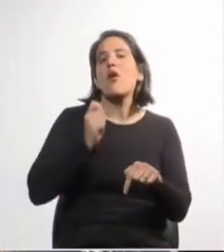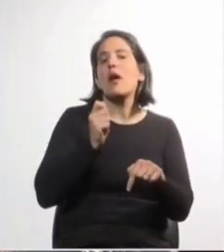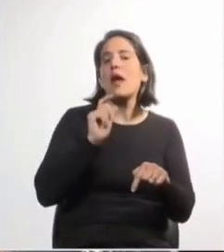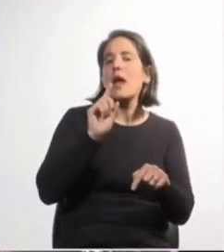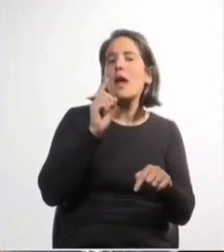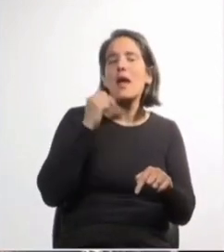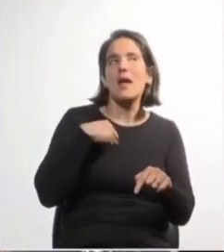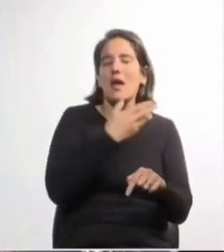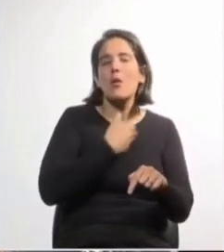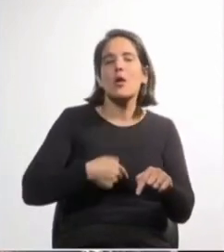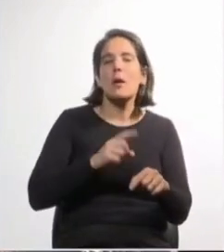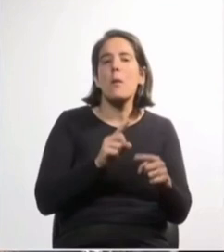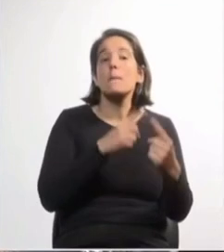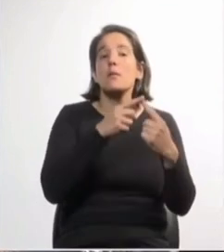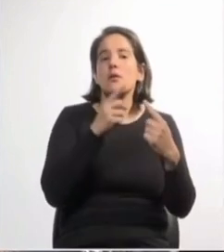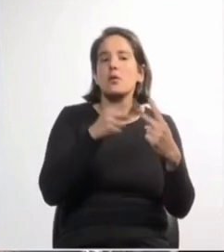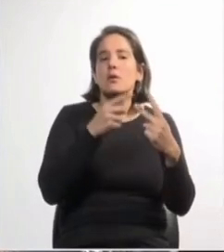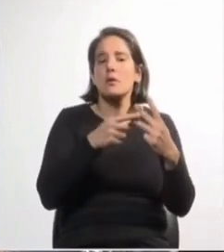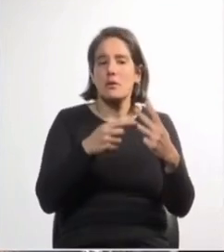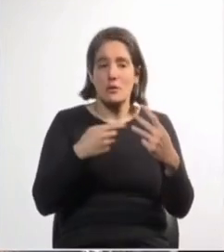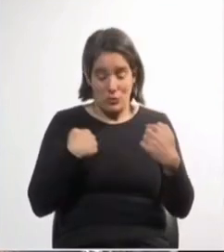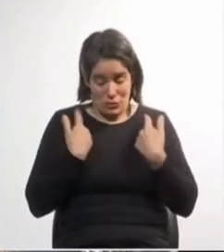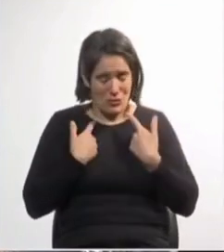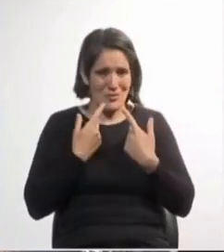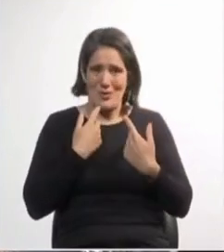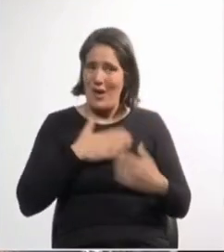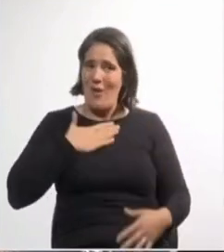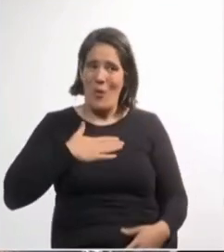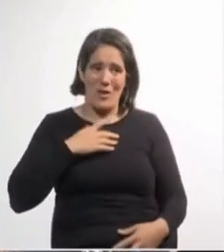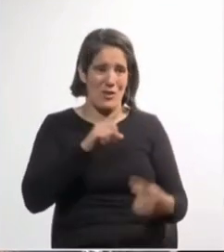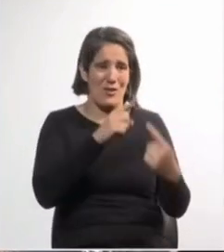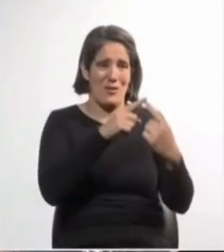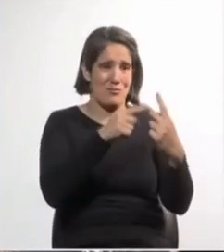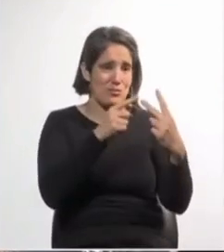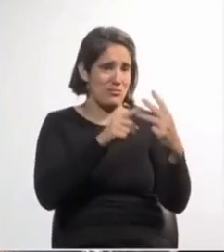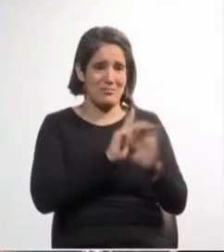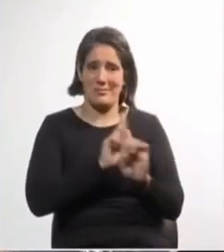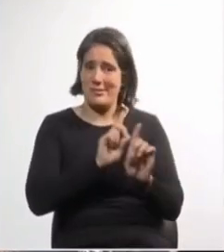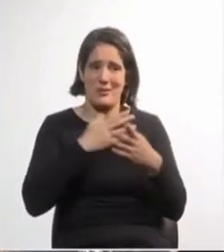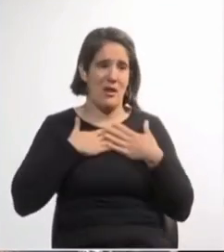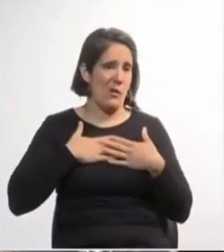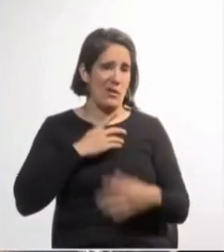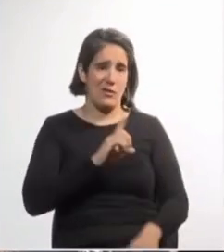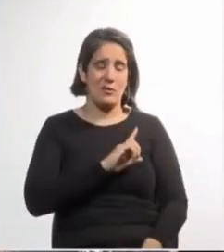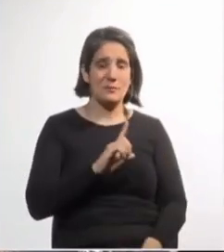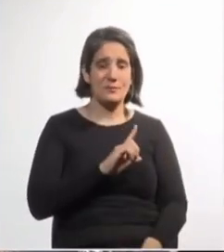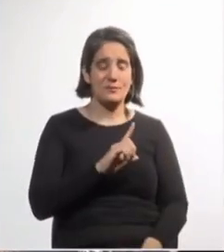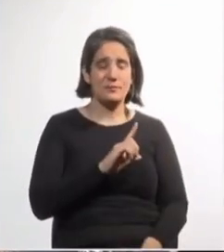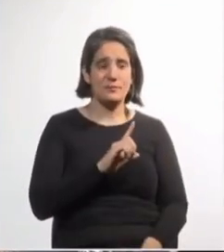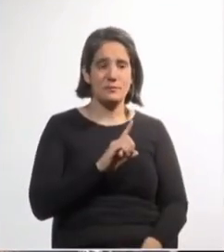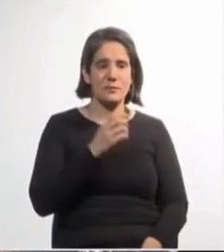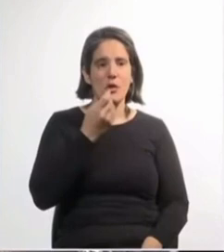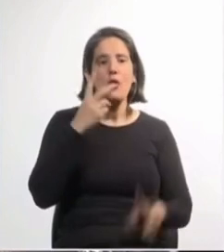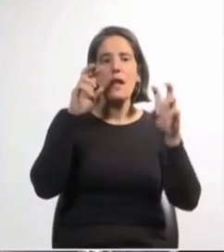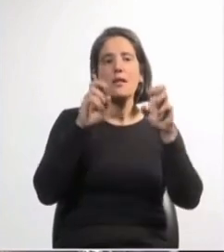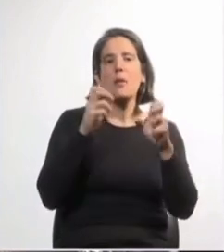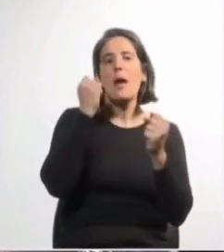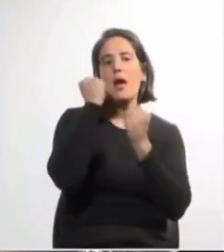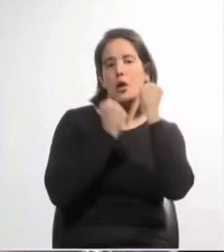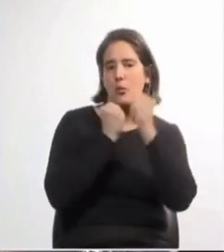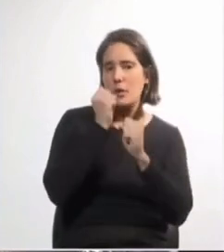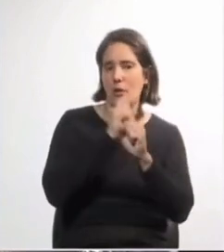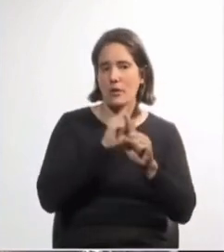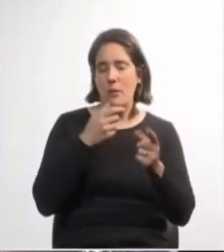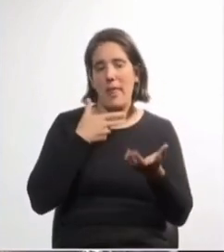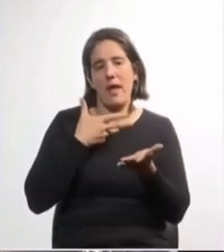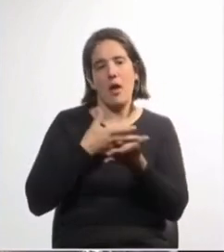priorizar. Discrepamos con las prioridades que ha tenido este gobierno en materia tributaria y en materia